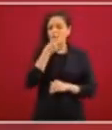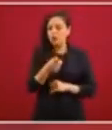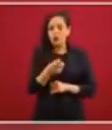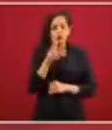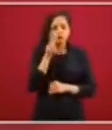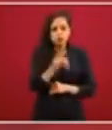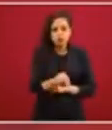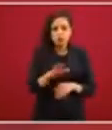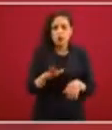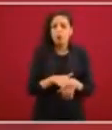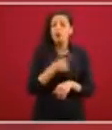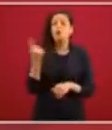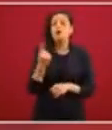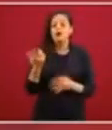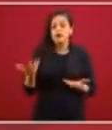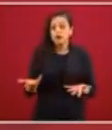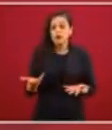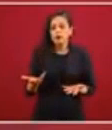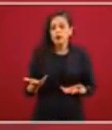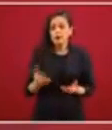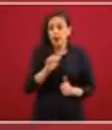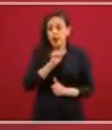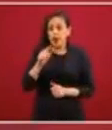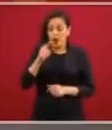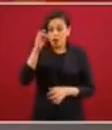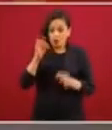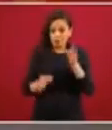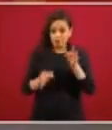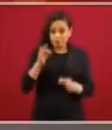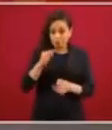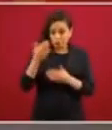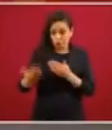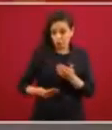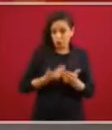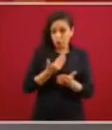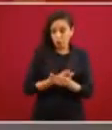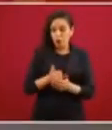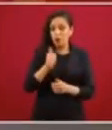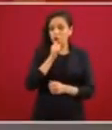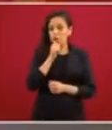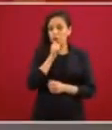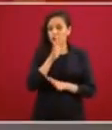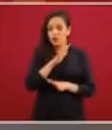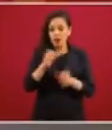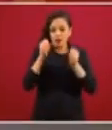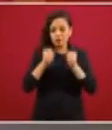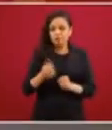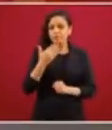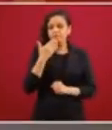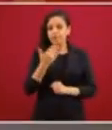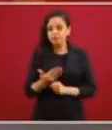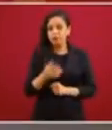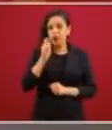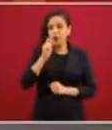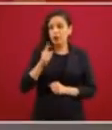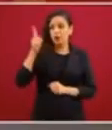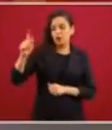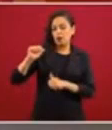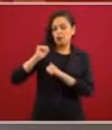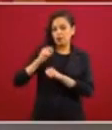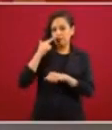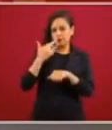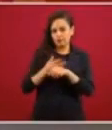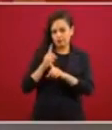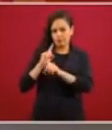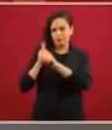no había madurado desde el punto de vista jurídico la propuesta por parte de quien es competente para esto, que desde luego es en primera